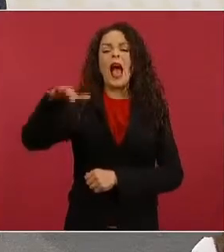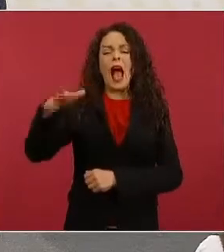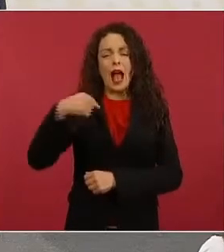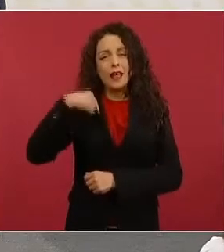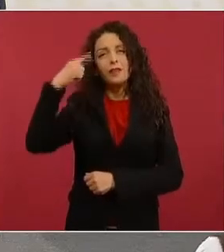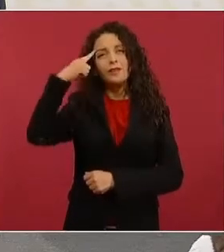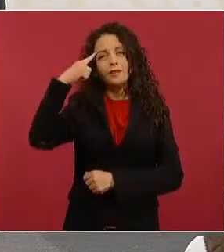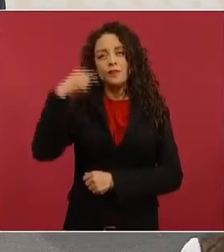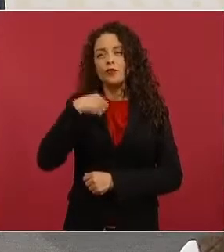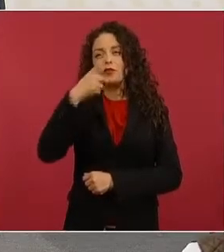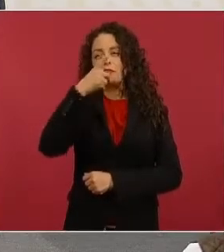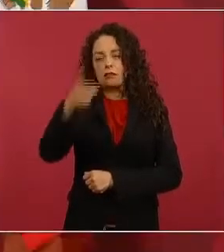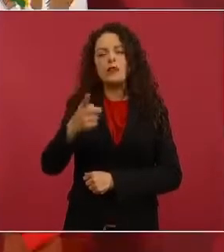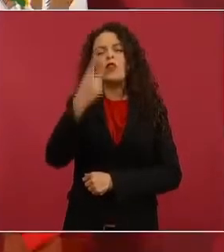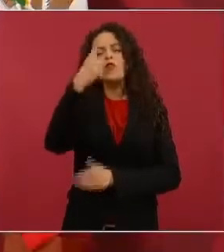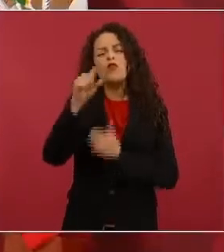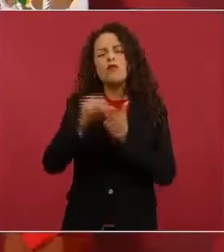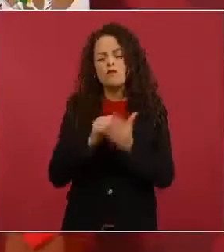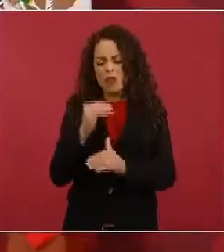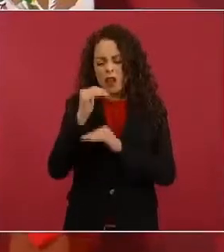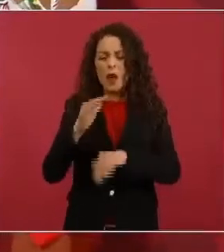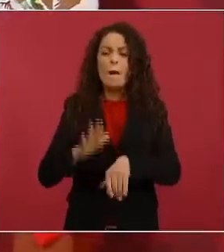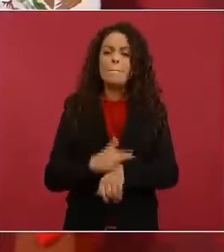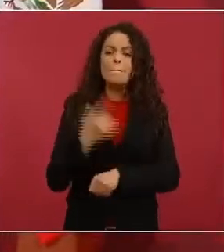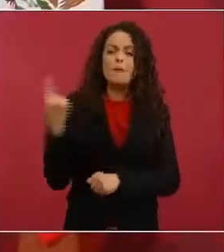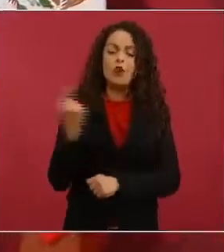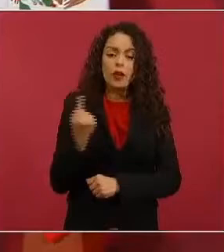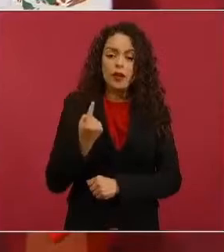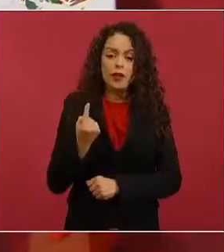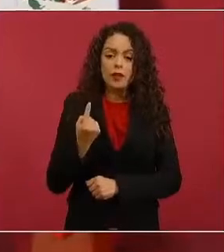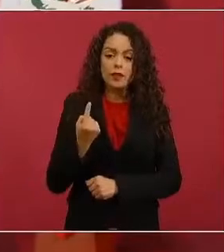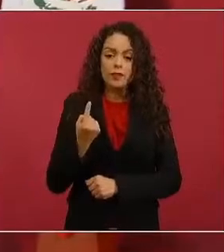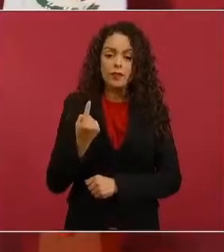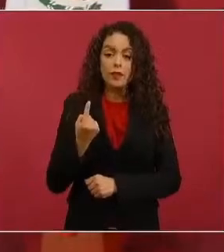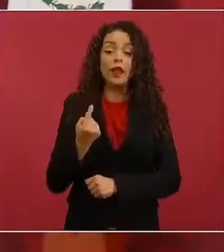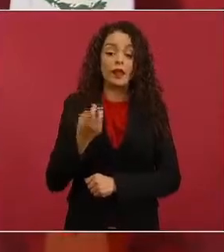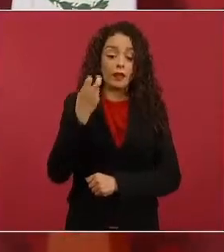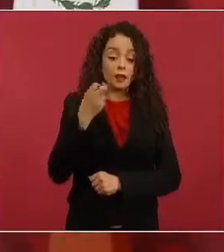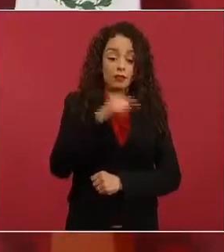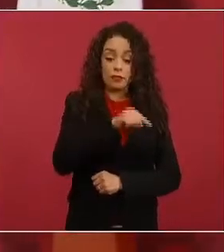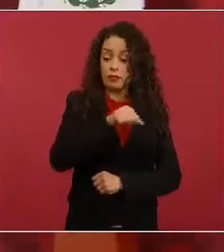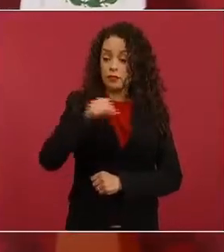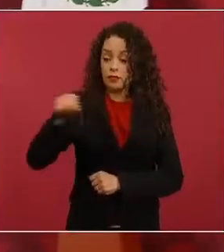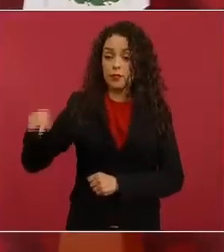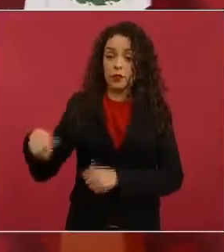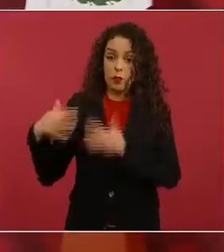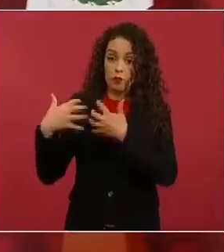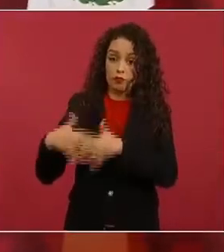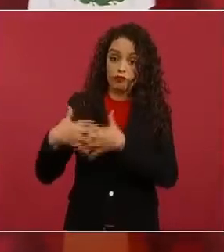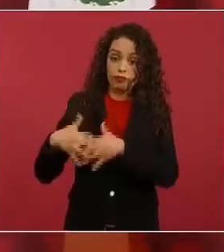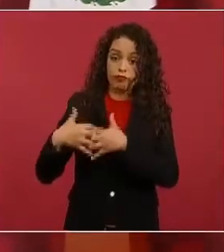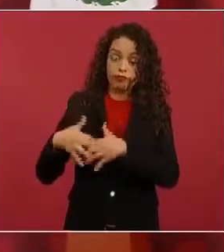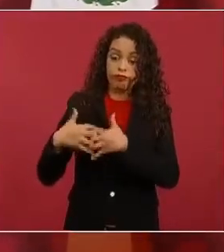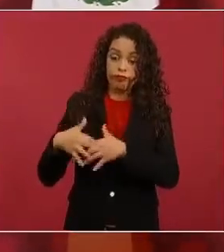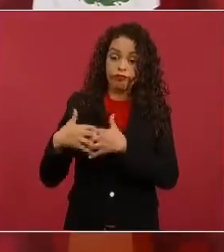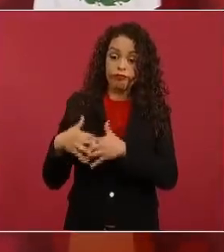mes? Porque son plantas que lleva a